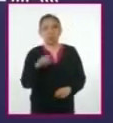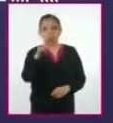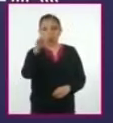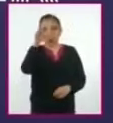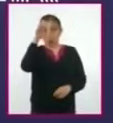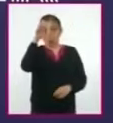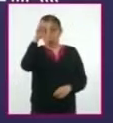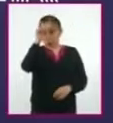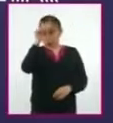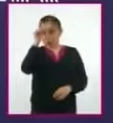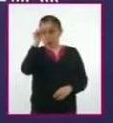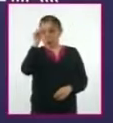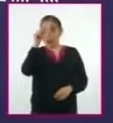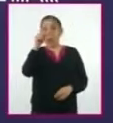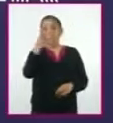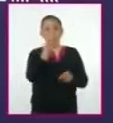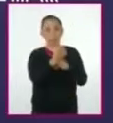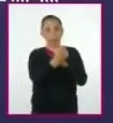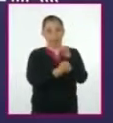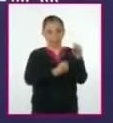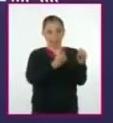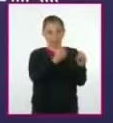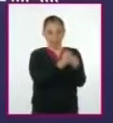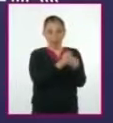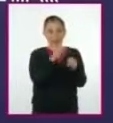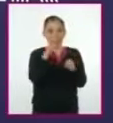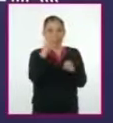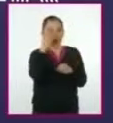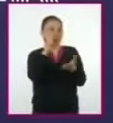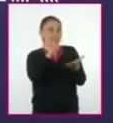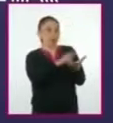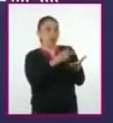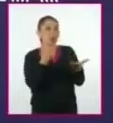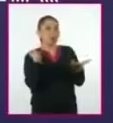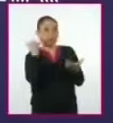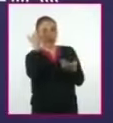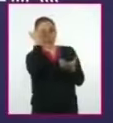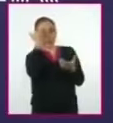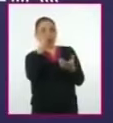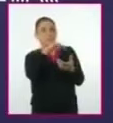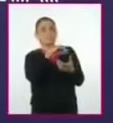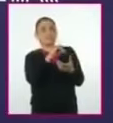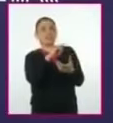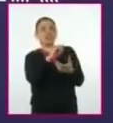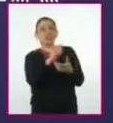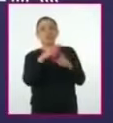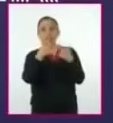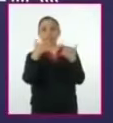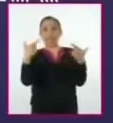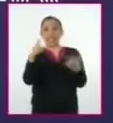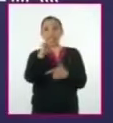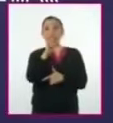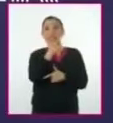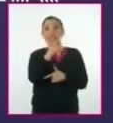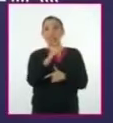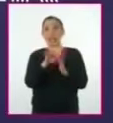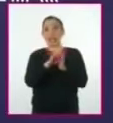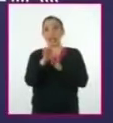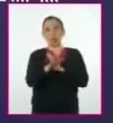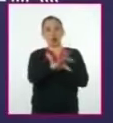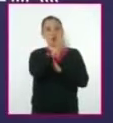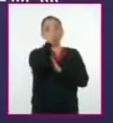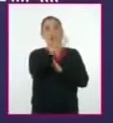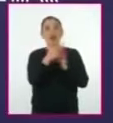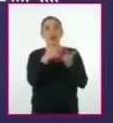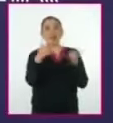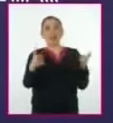que en primer grado revisamos los mitos y leyendas. Tomaremos como ejemplo la leyenda